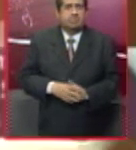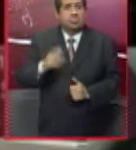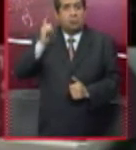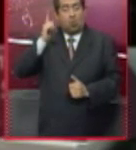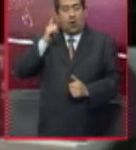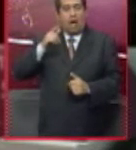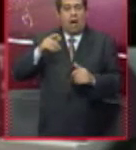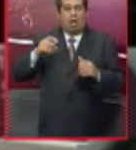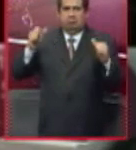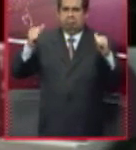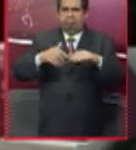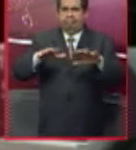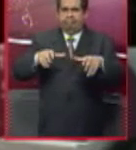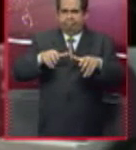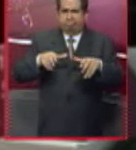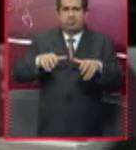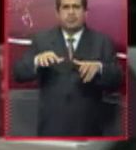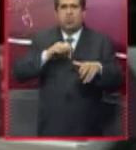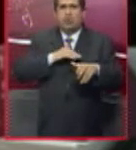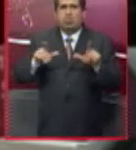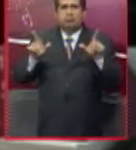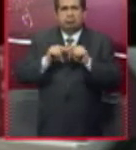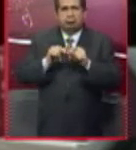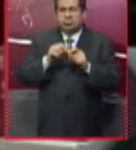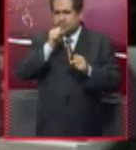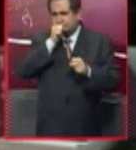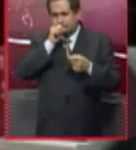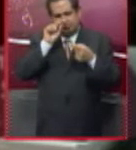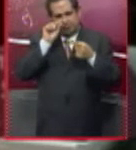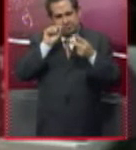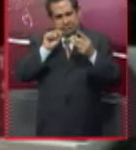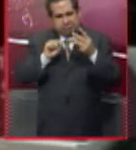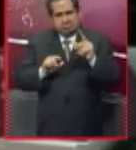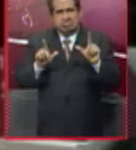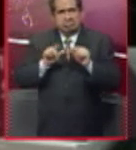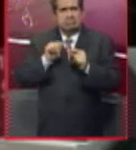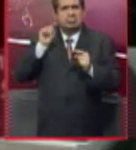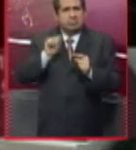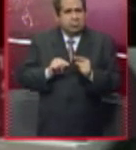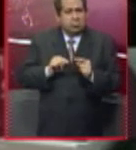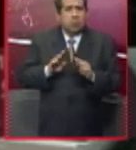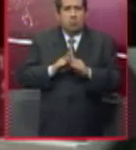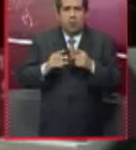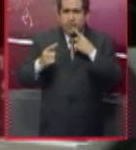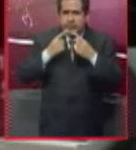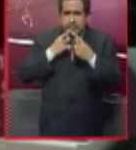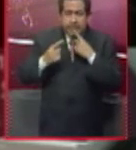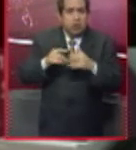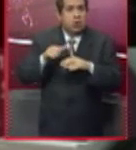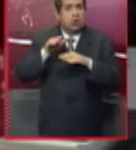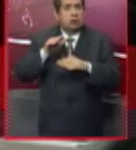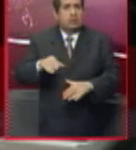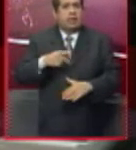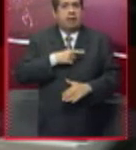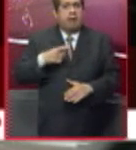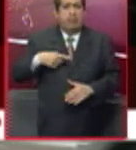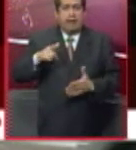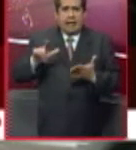Espero que en esta audiencia podamos acotar de manera muy puntual el debate respecto a lo que